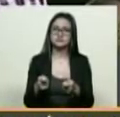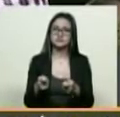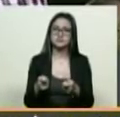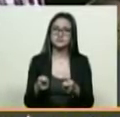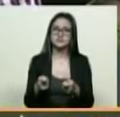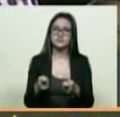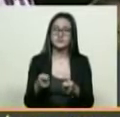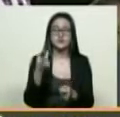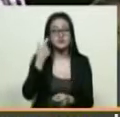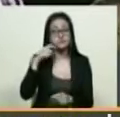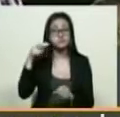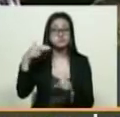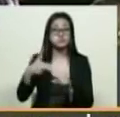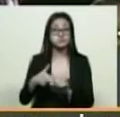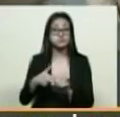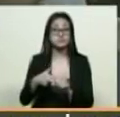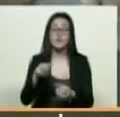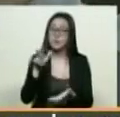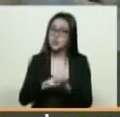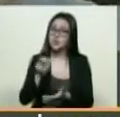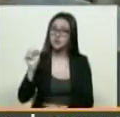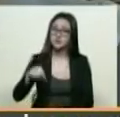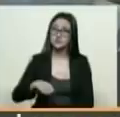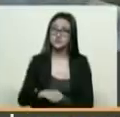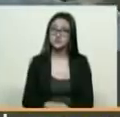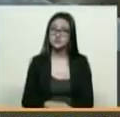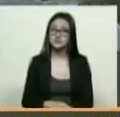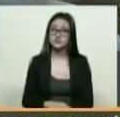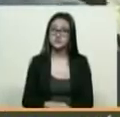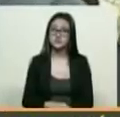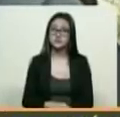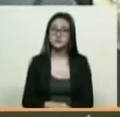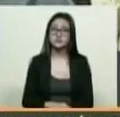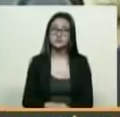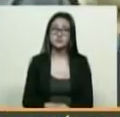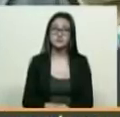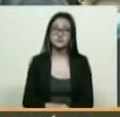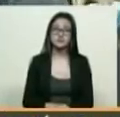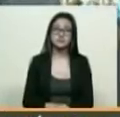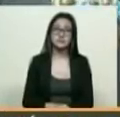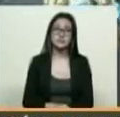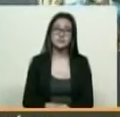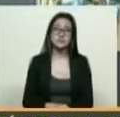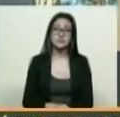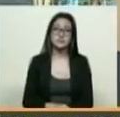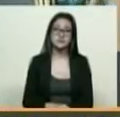en criptomonedas, en el petro y las que puedan surgir.